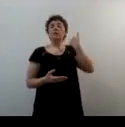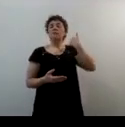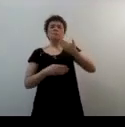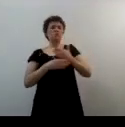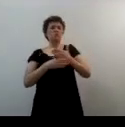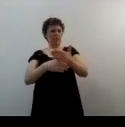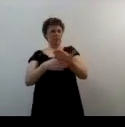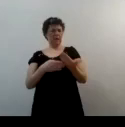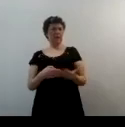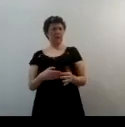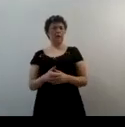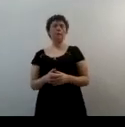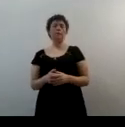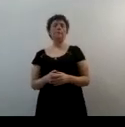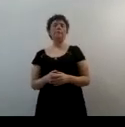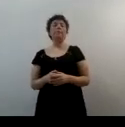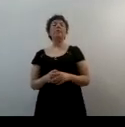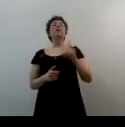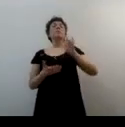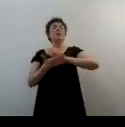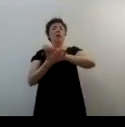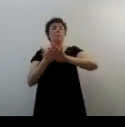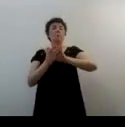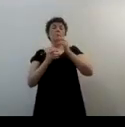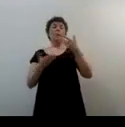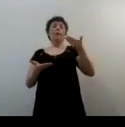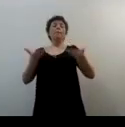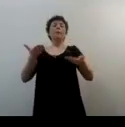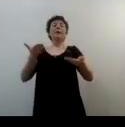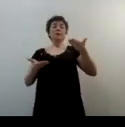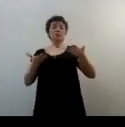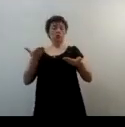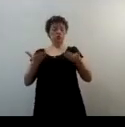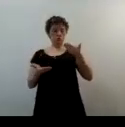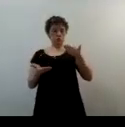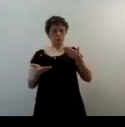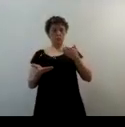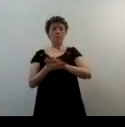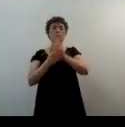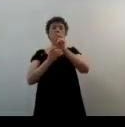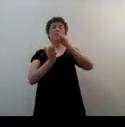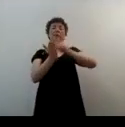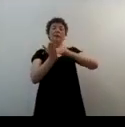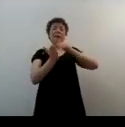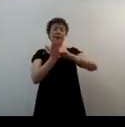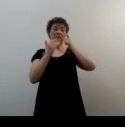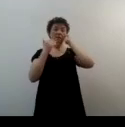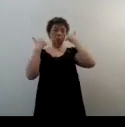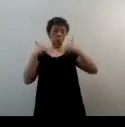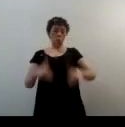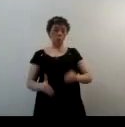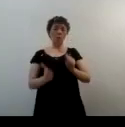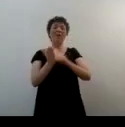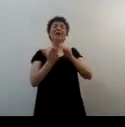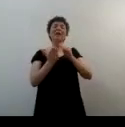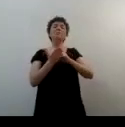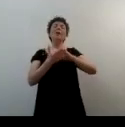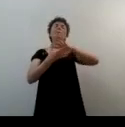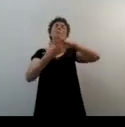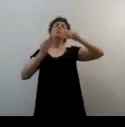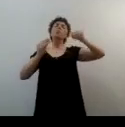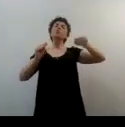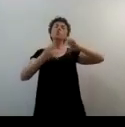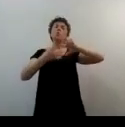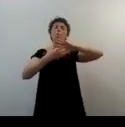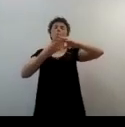Y luego, claro, hablamos del peso y hablamos de la grasa corporal y de la masa muscular,